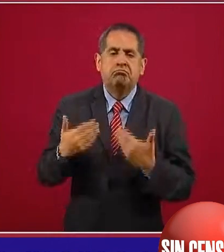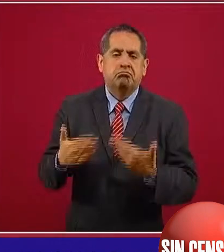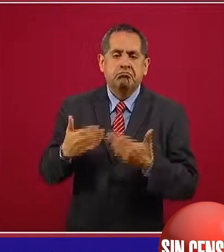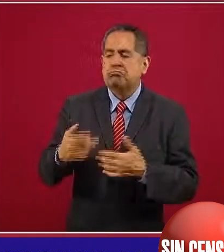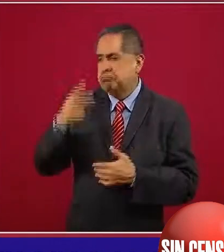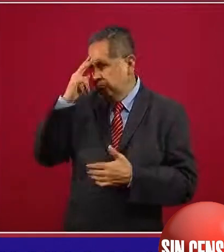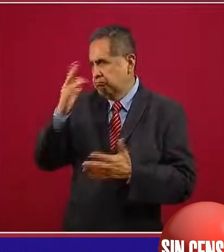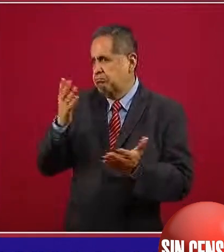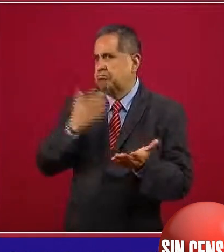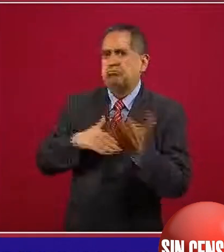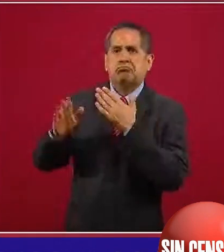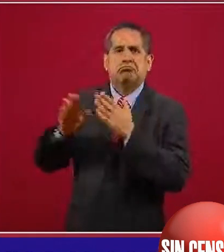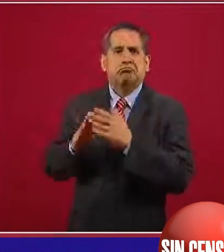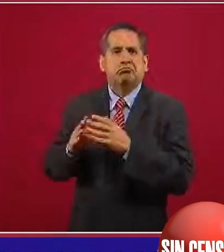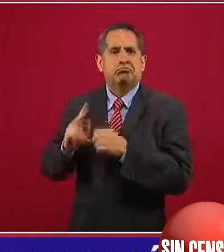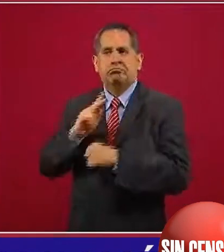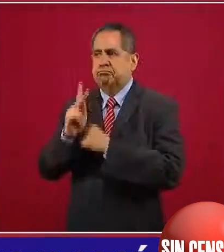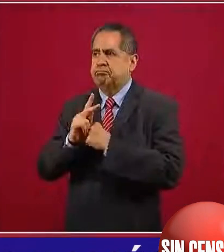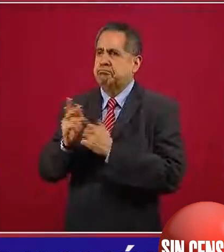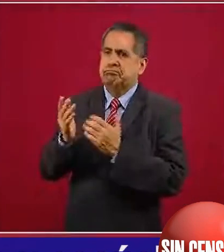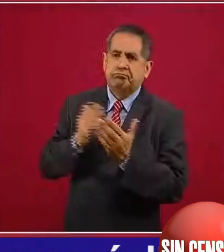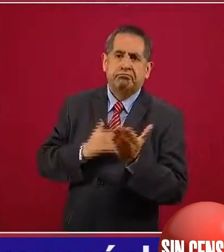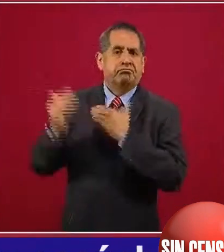vamos a lograr el renacimiento del país.